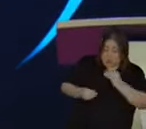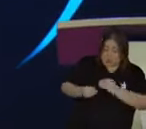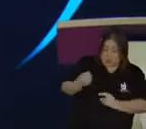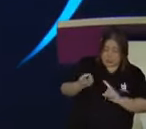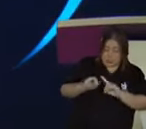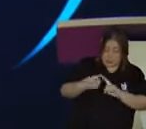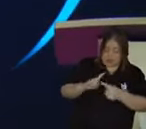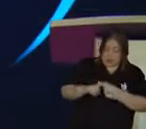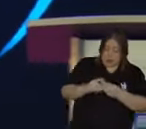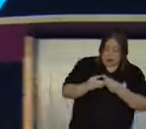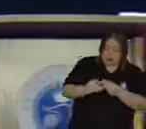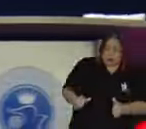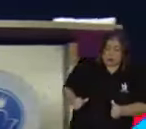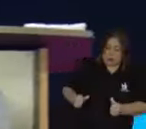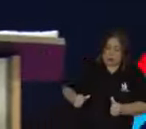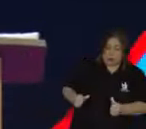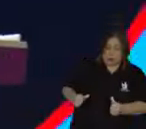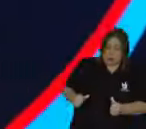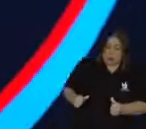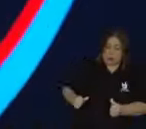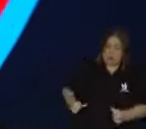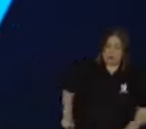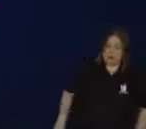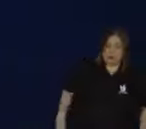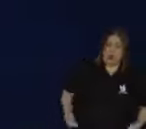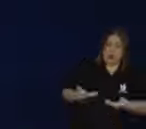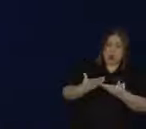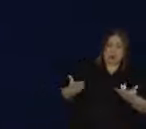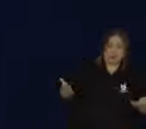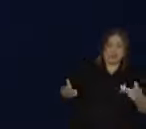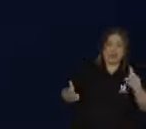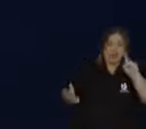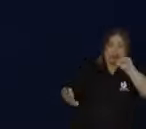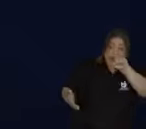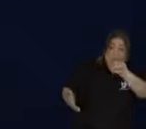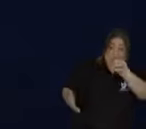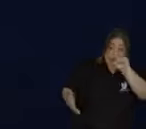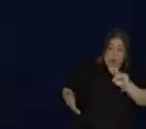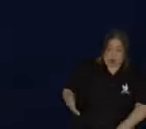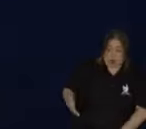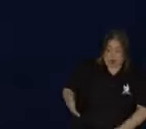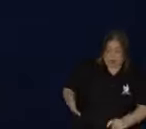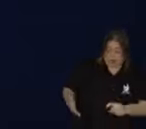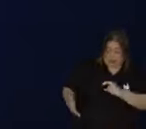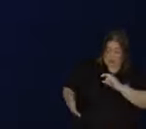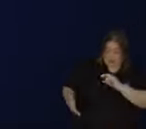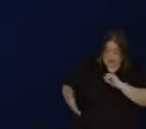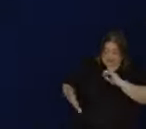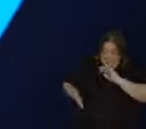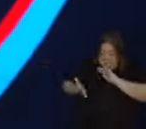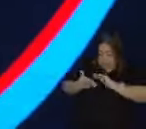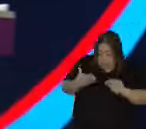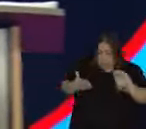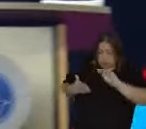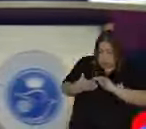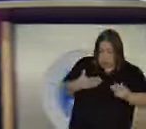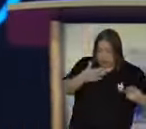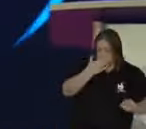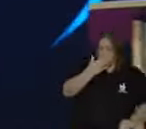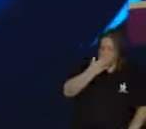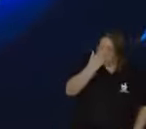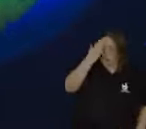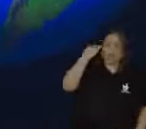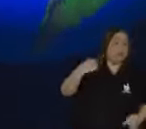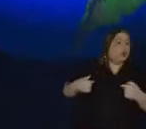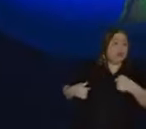estás dispuesto a hacer, cosas que tienes que perdonar, raíces de amargura, están ahí escondidas,